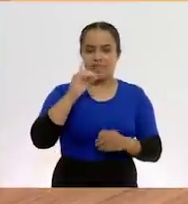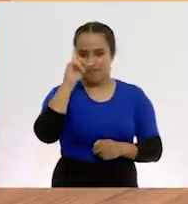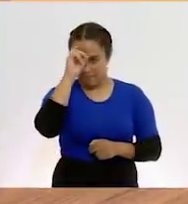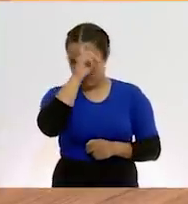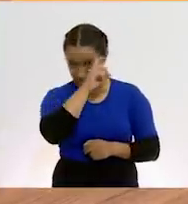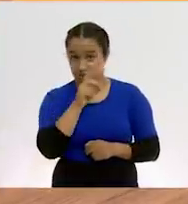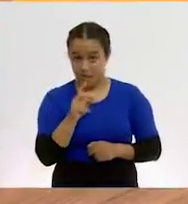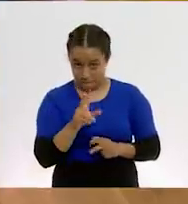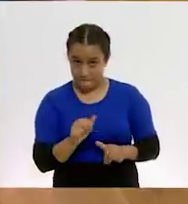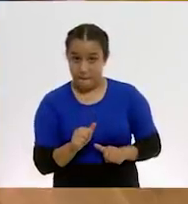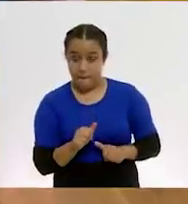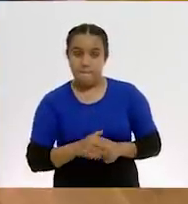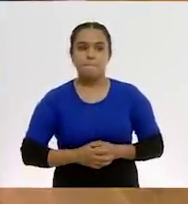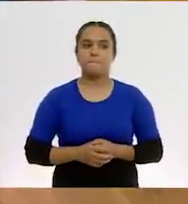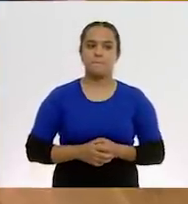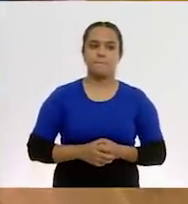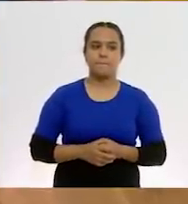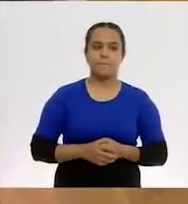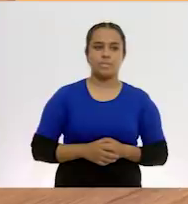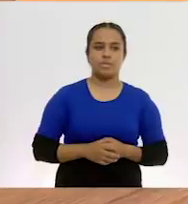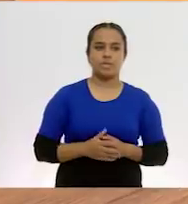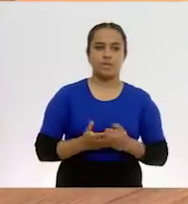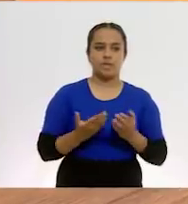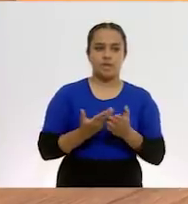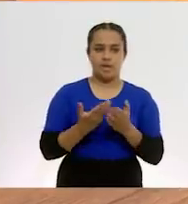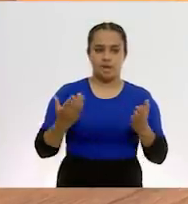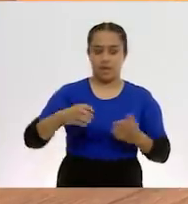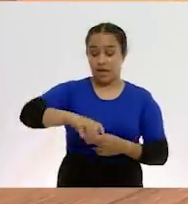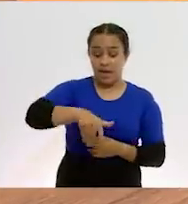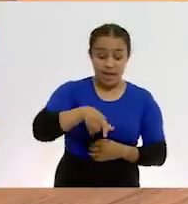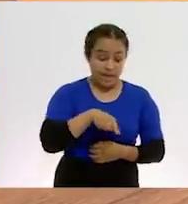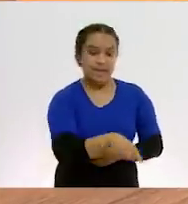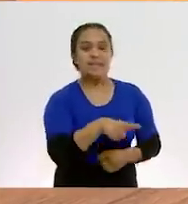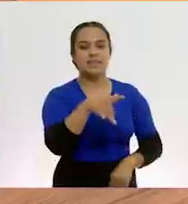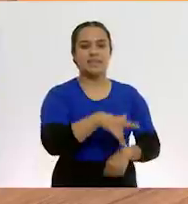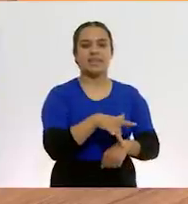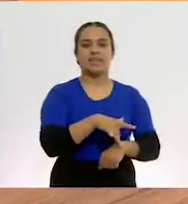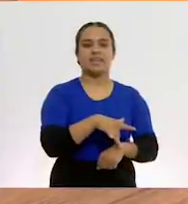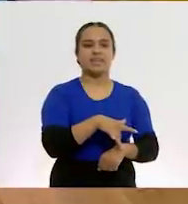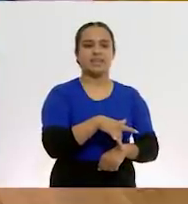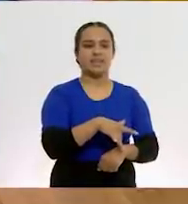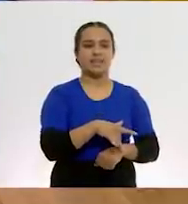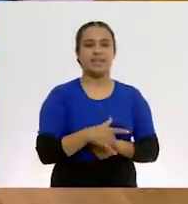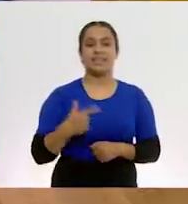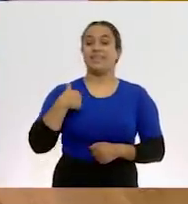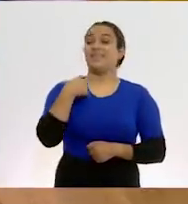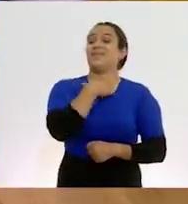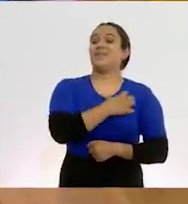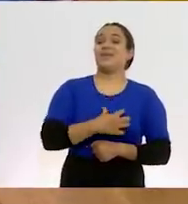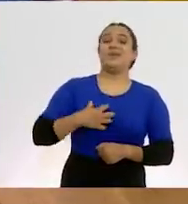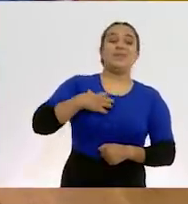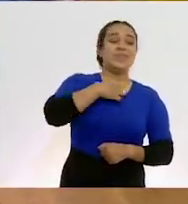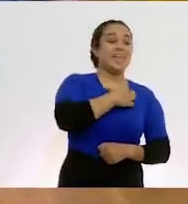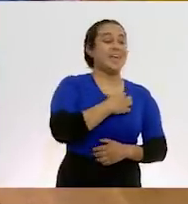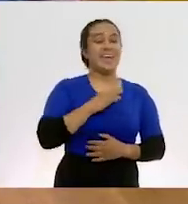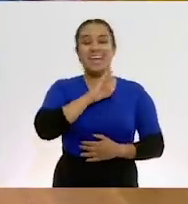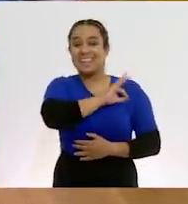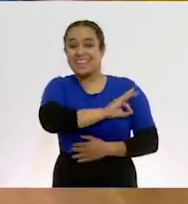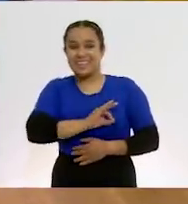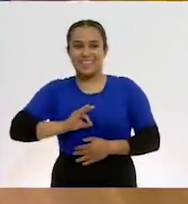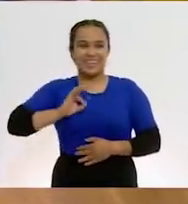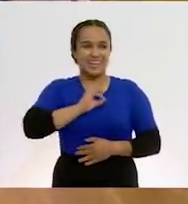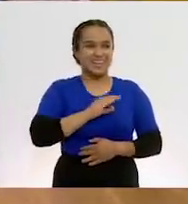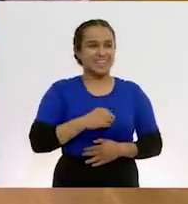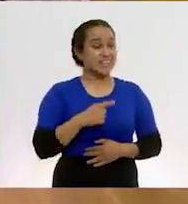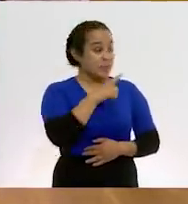que va. Vamos a moverla más o menos para acá. Ay, te toco esta. Estoy contenta, estoy feliz. ¿Sí? Cuando estás